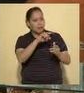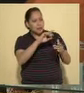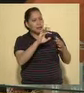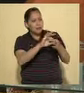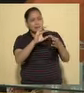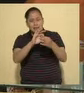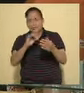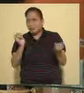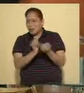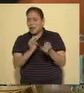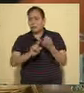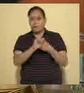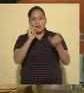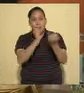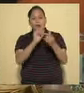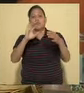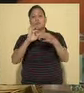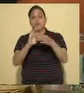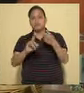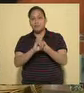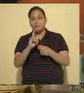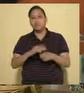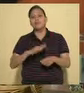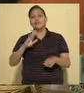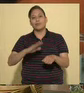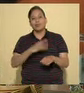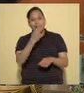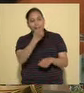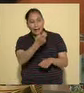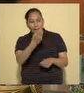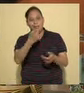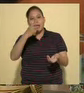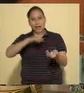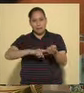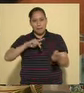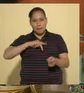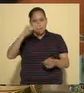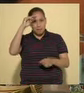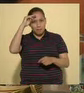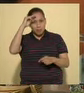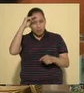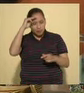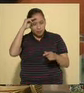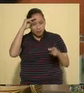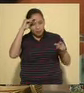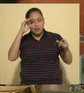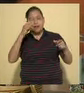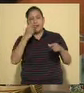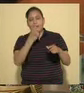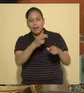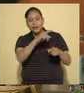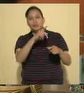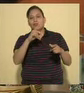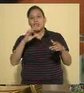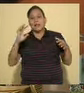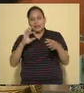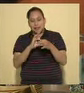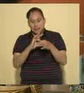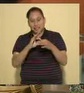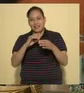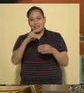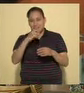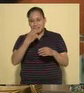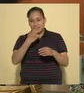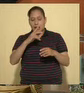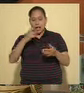relaciono. Eso se puede llamar materialización de tu mente, de tu frecuencia mental, de tu frecuencia